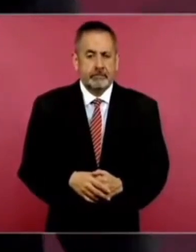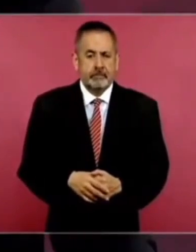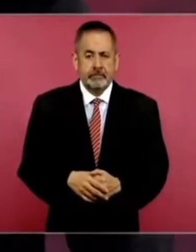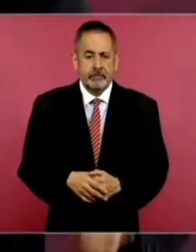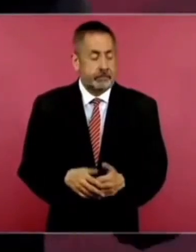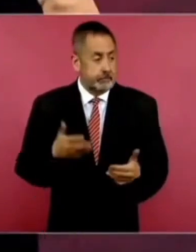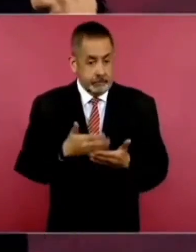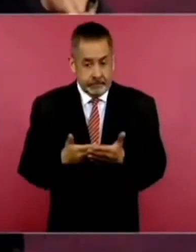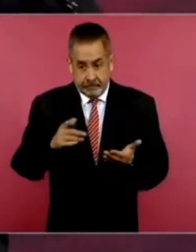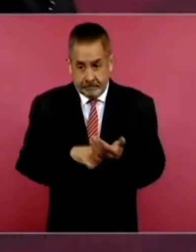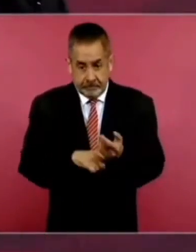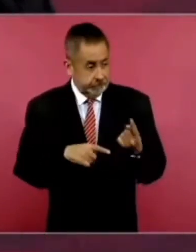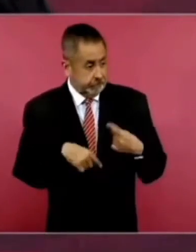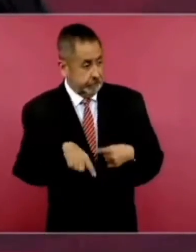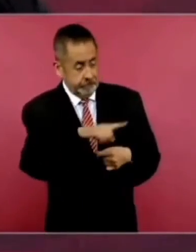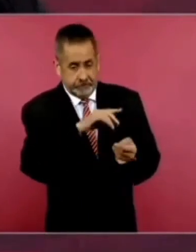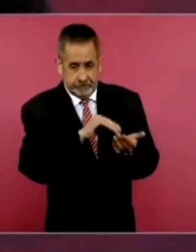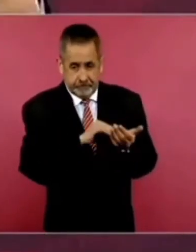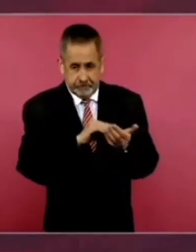están